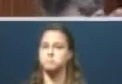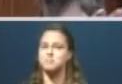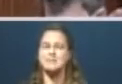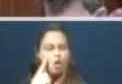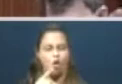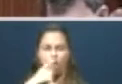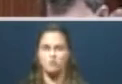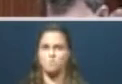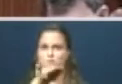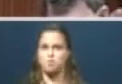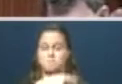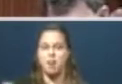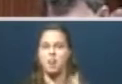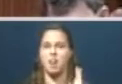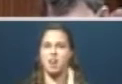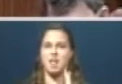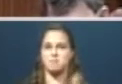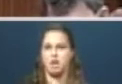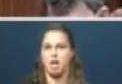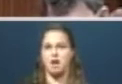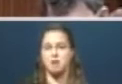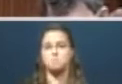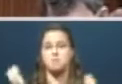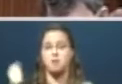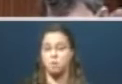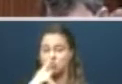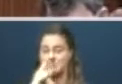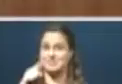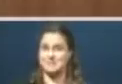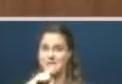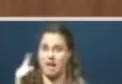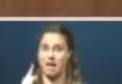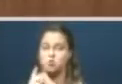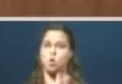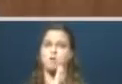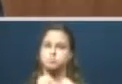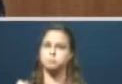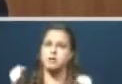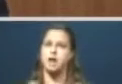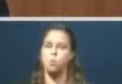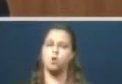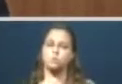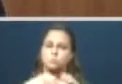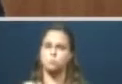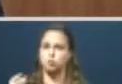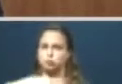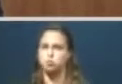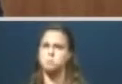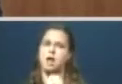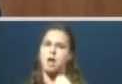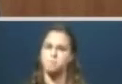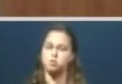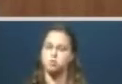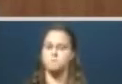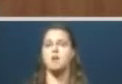objetivo central de nuestra ley agraria aprobada en esta cámara este mismo año con el acuerdo de los grupos parlamentarios y que contó también con amplio apoyo de los agentes